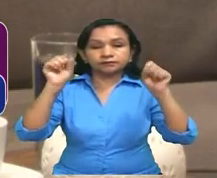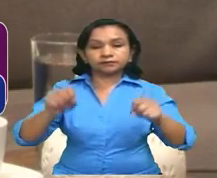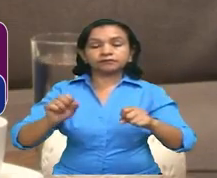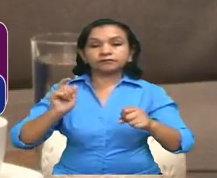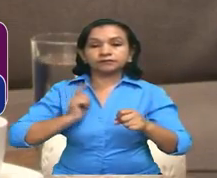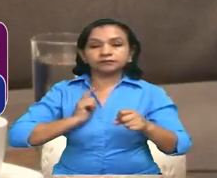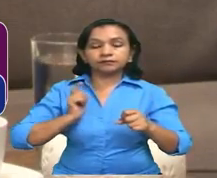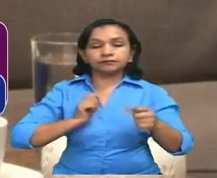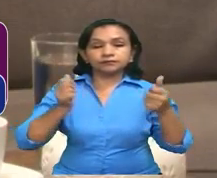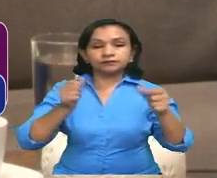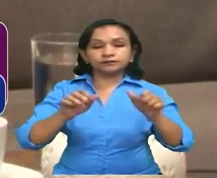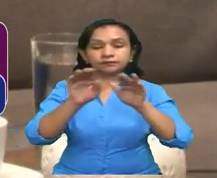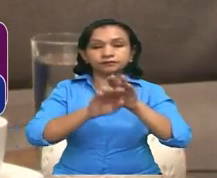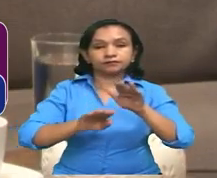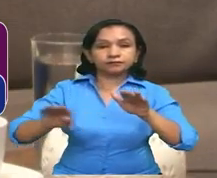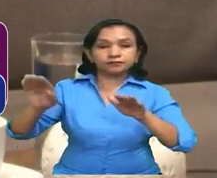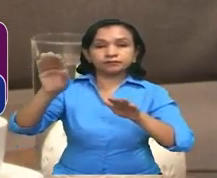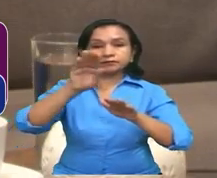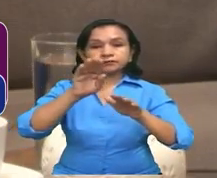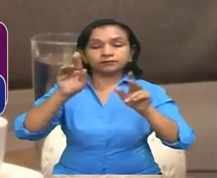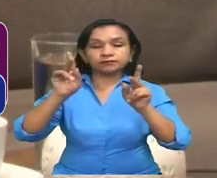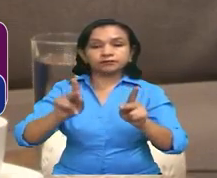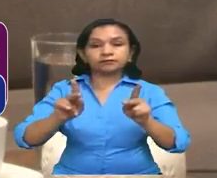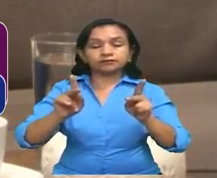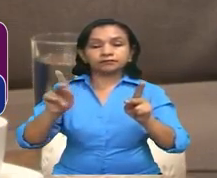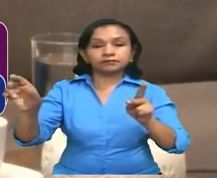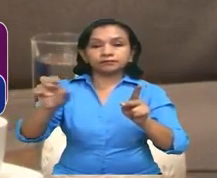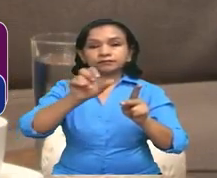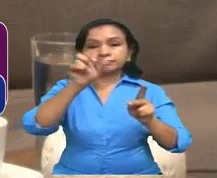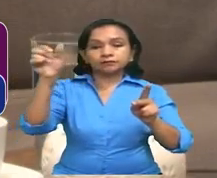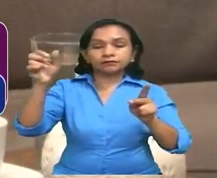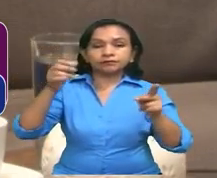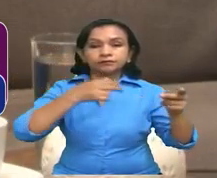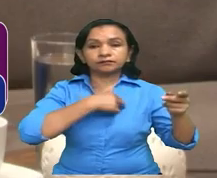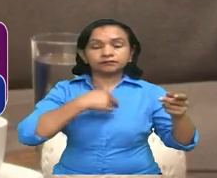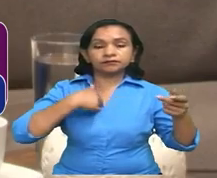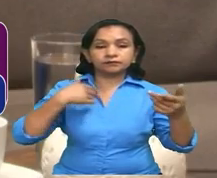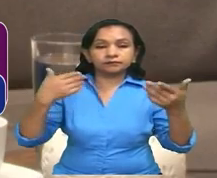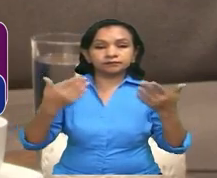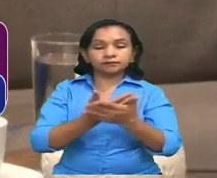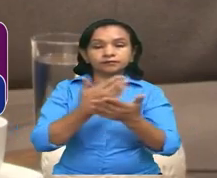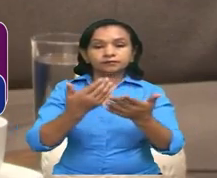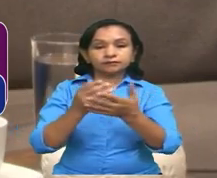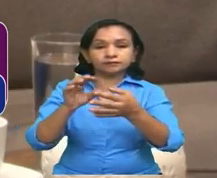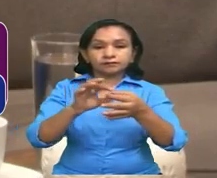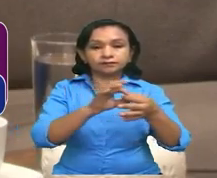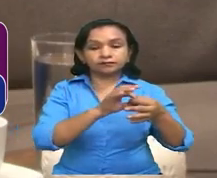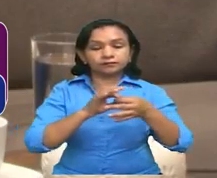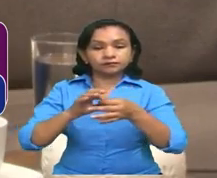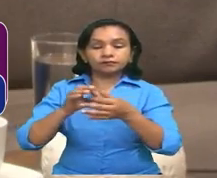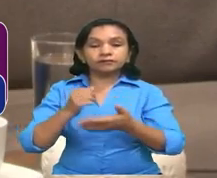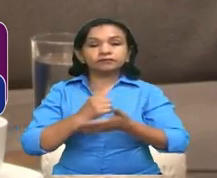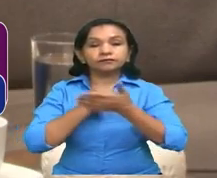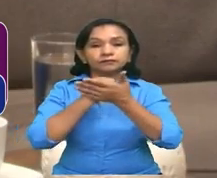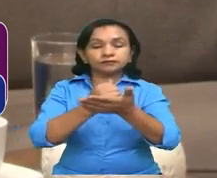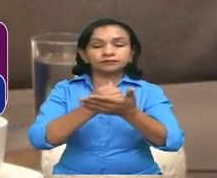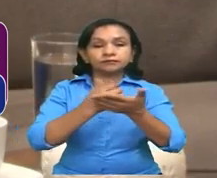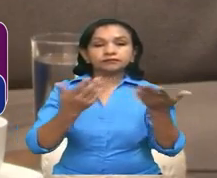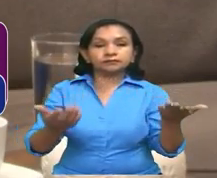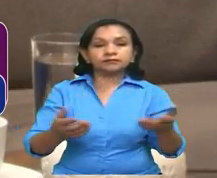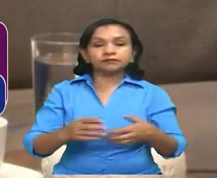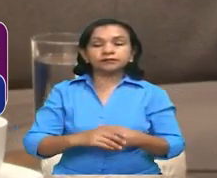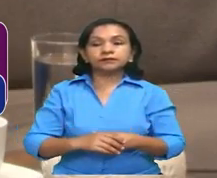tuvieron la oportunidad de ponerse en contacto con esos mayoristas que en algunos casos ya tenían esas alianzas o